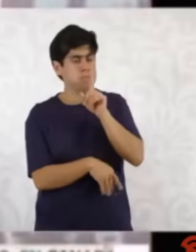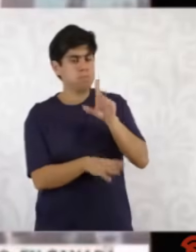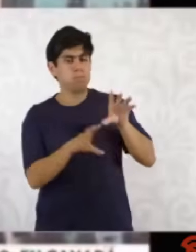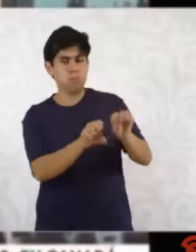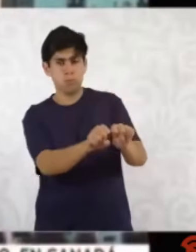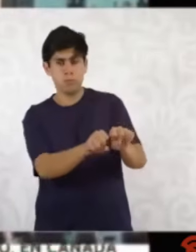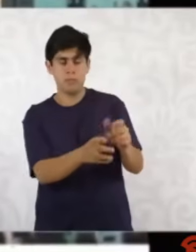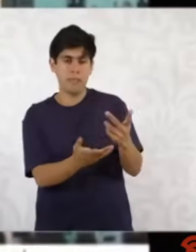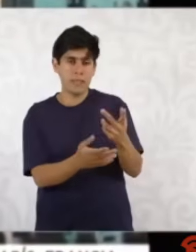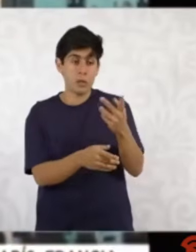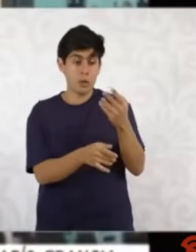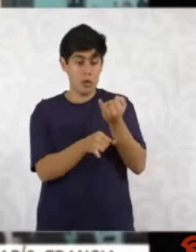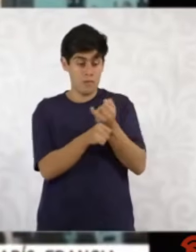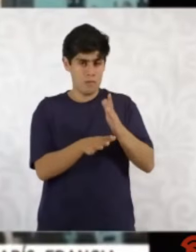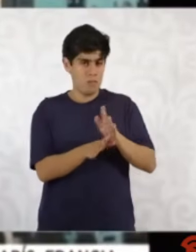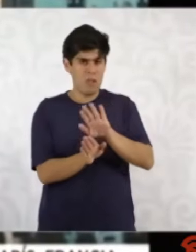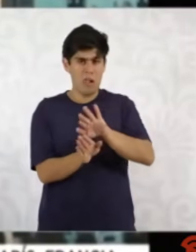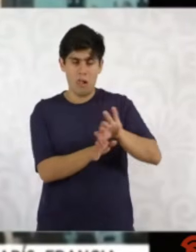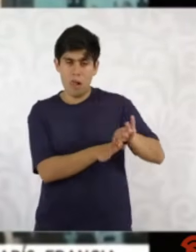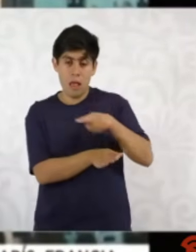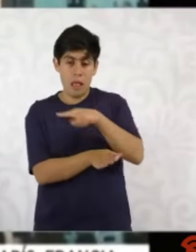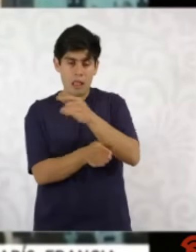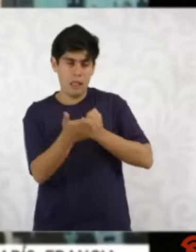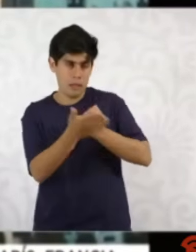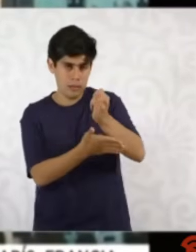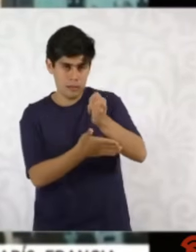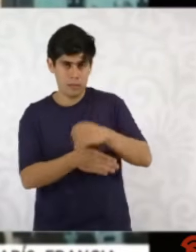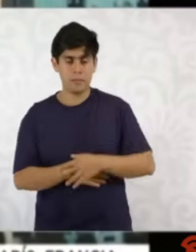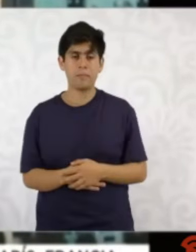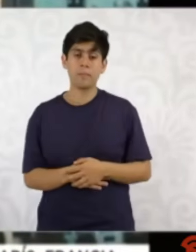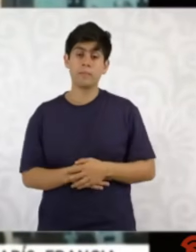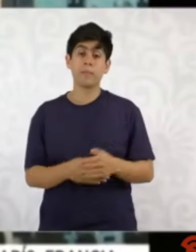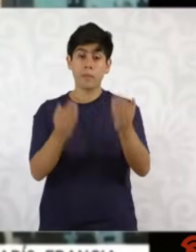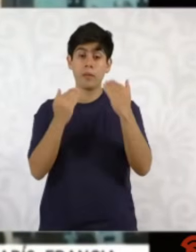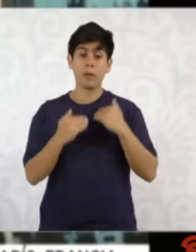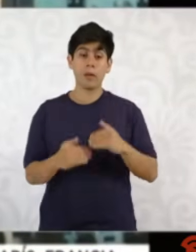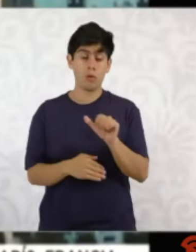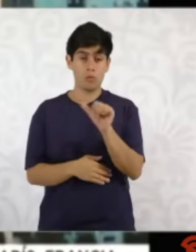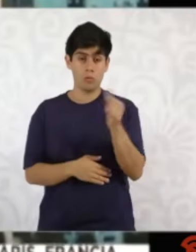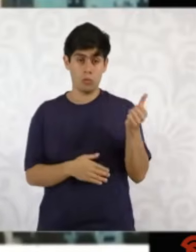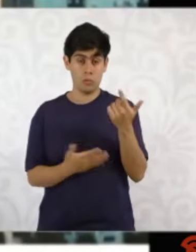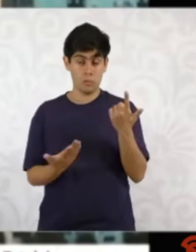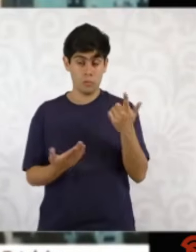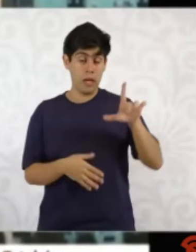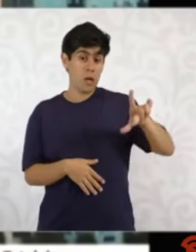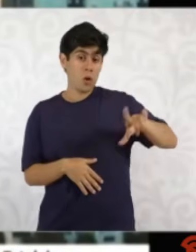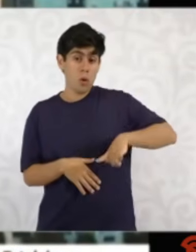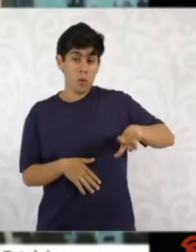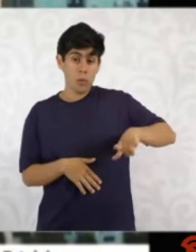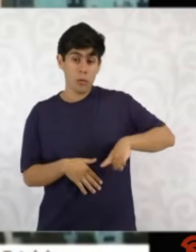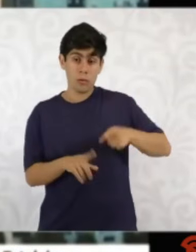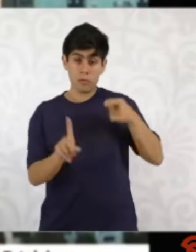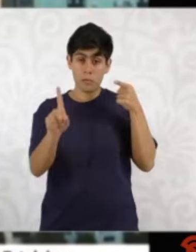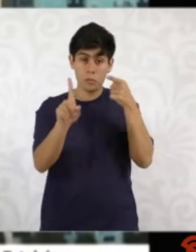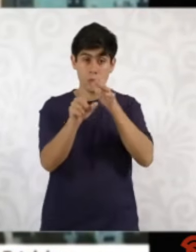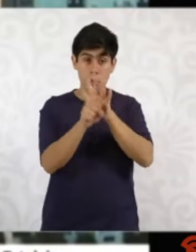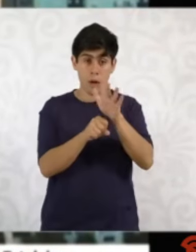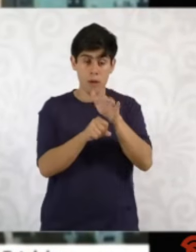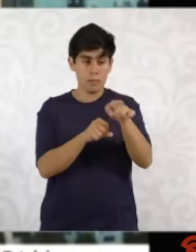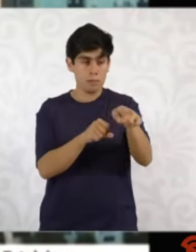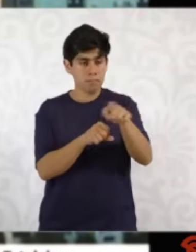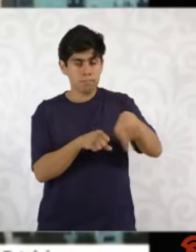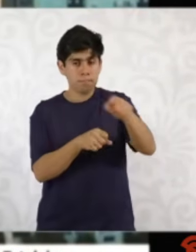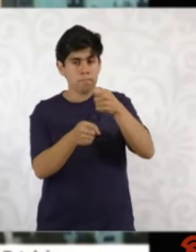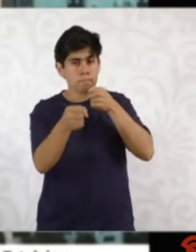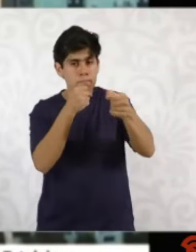o los... En otros temas, bajo el argumento de la protección de los derechos de las audiencias, las autoridades federales buscan sancionar a medios de comunicación que a su